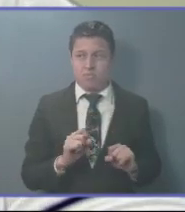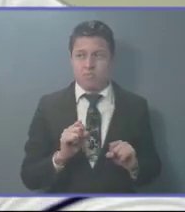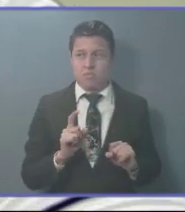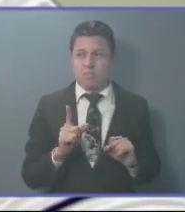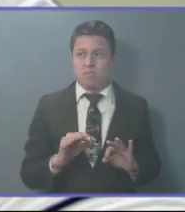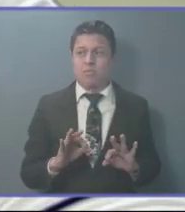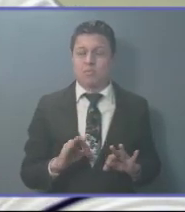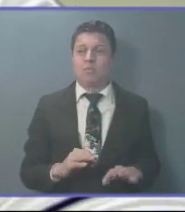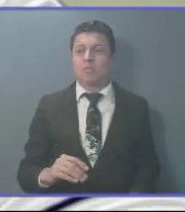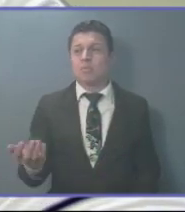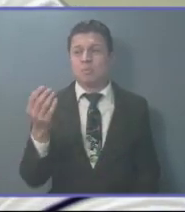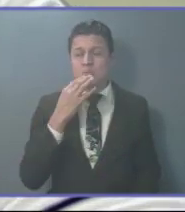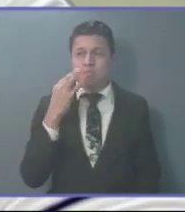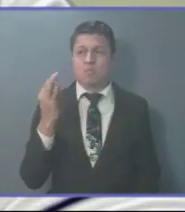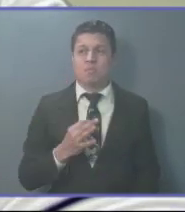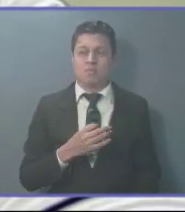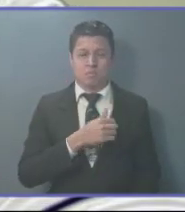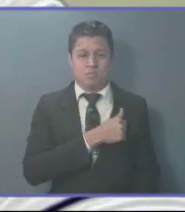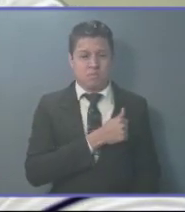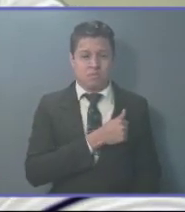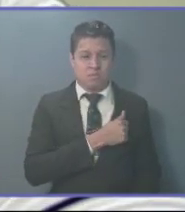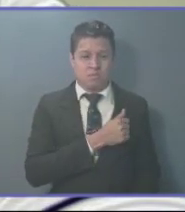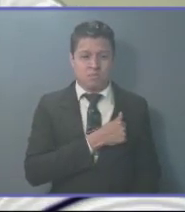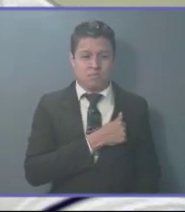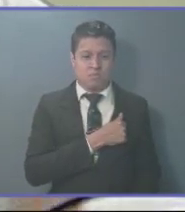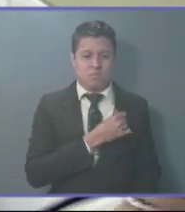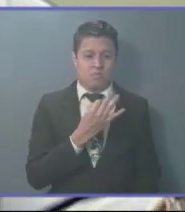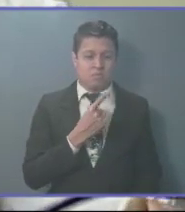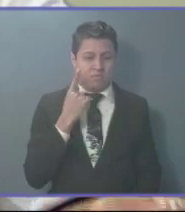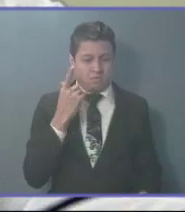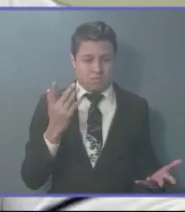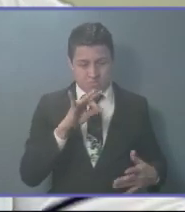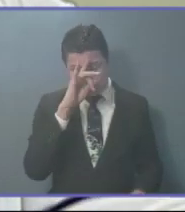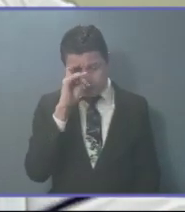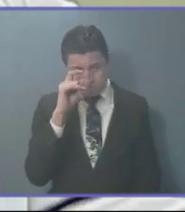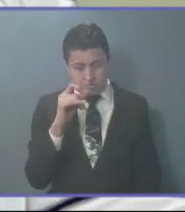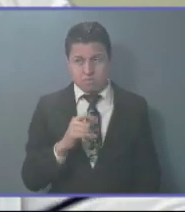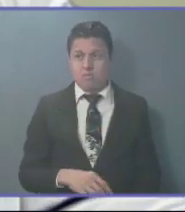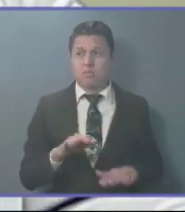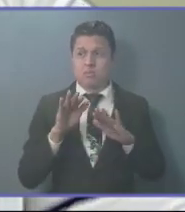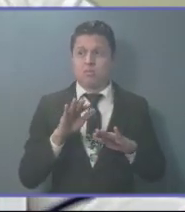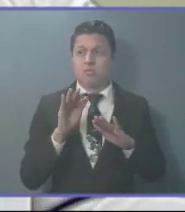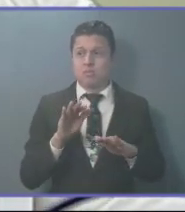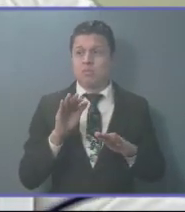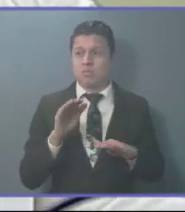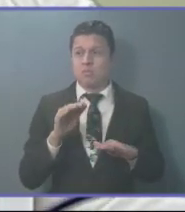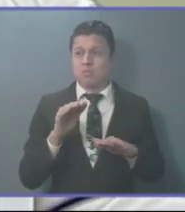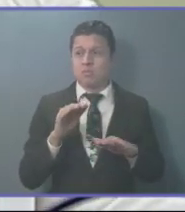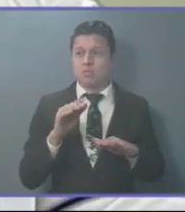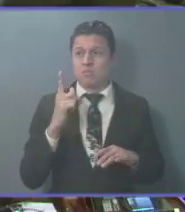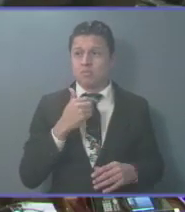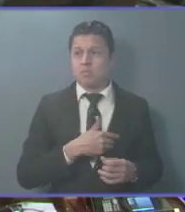asumamos verdaderamente con la responsabilidad que se debe todo lo que estamos pasando. Muchas gracias,